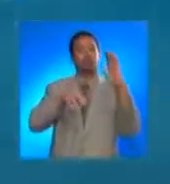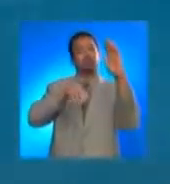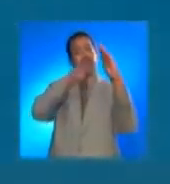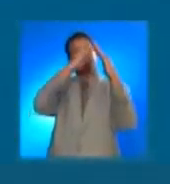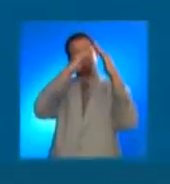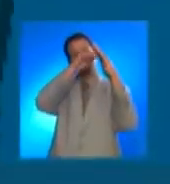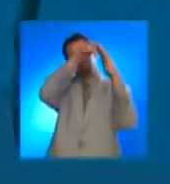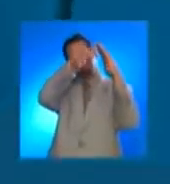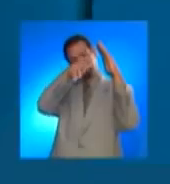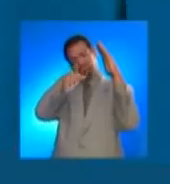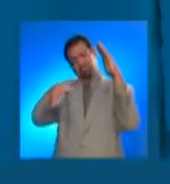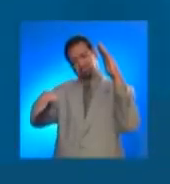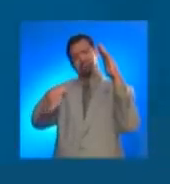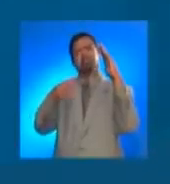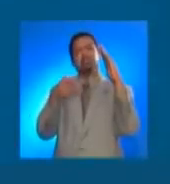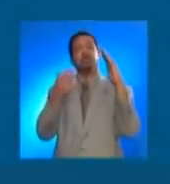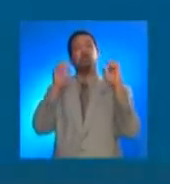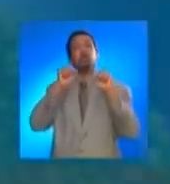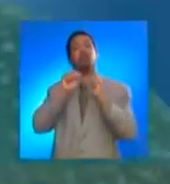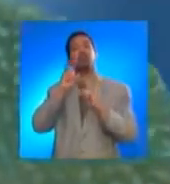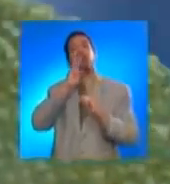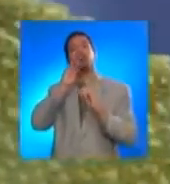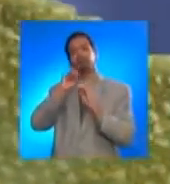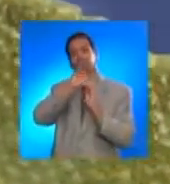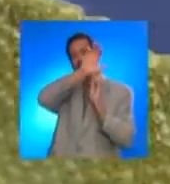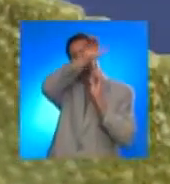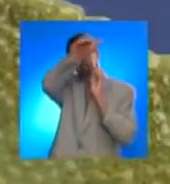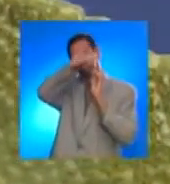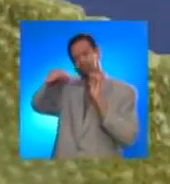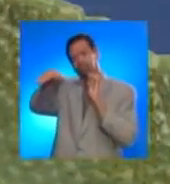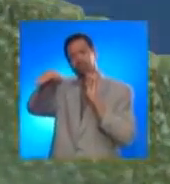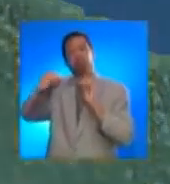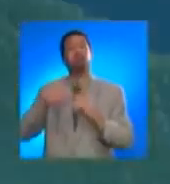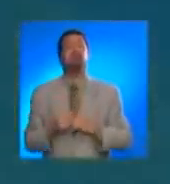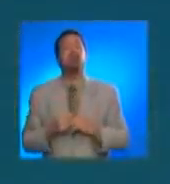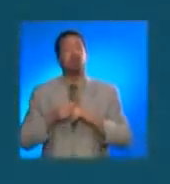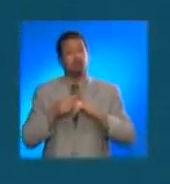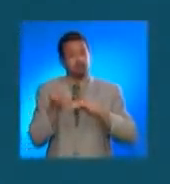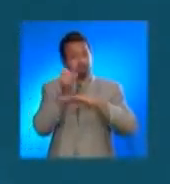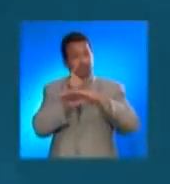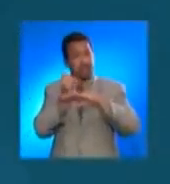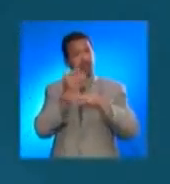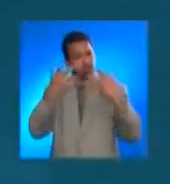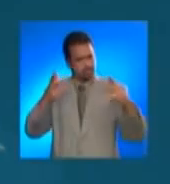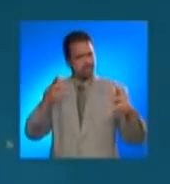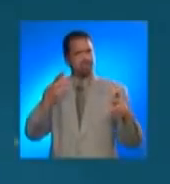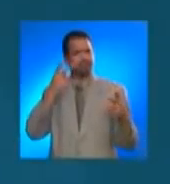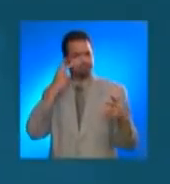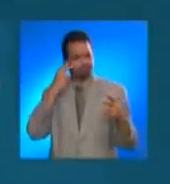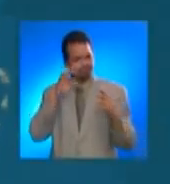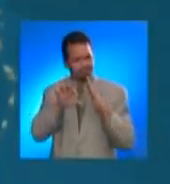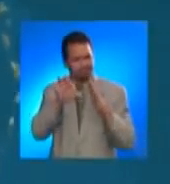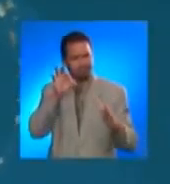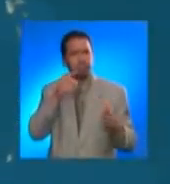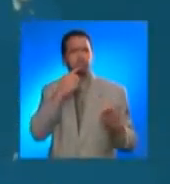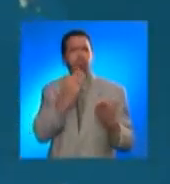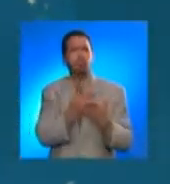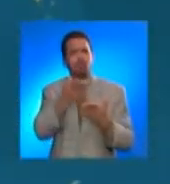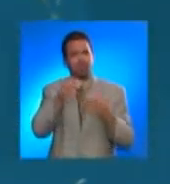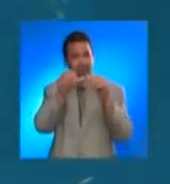del océano. Los tsunamis producidos por estos fenómenos tienden a ser de gran altura cerca a su lugar de origen, disminuyendo su